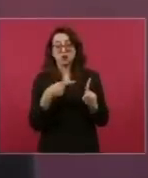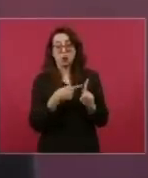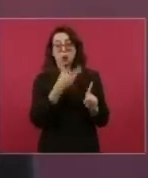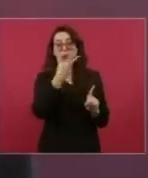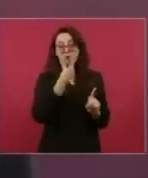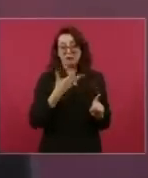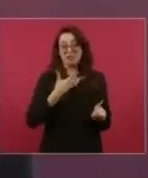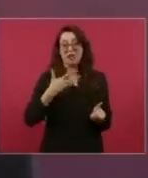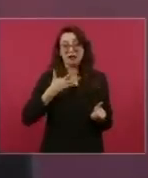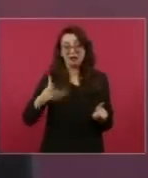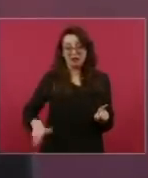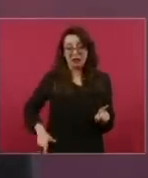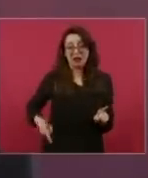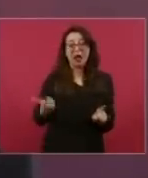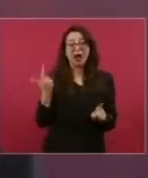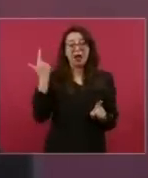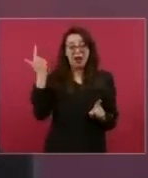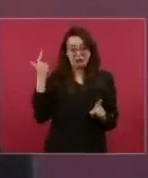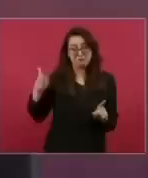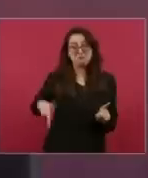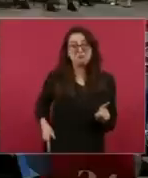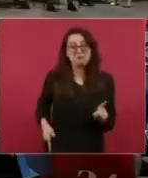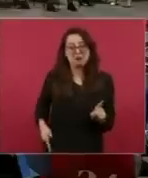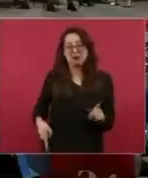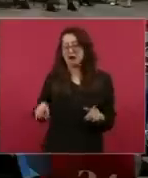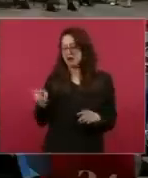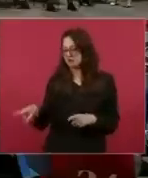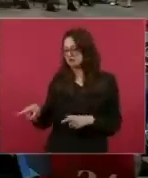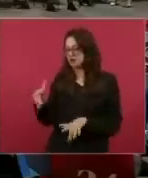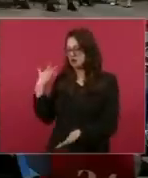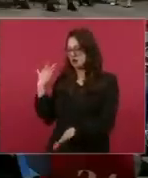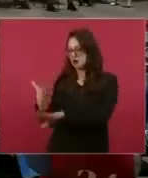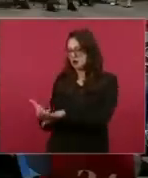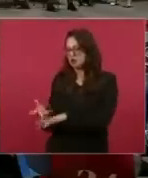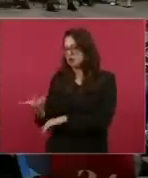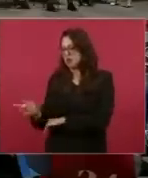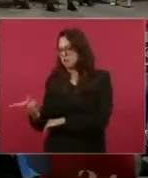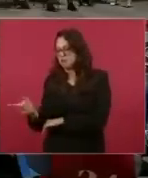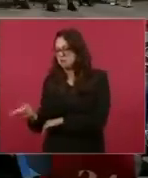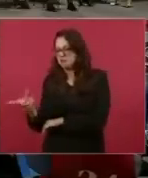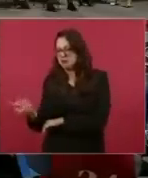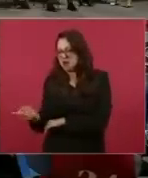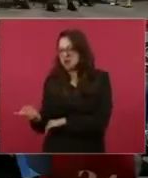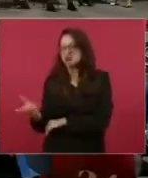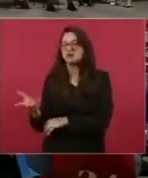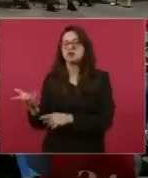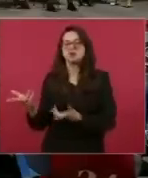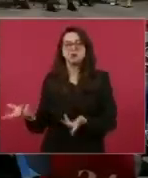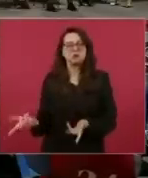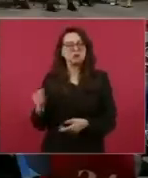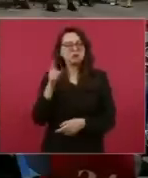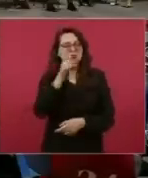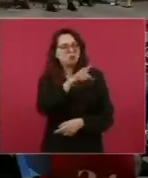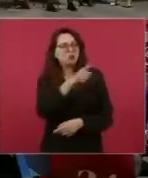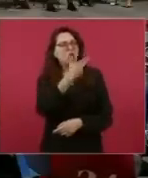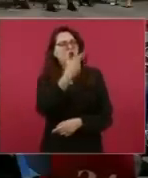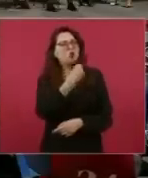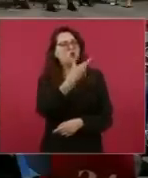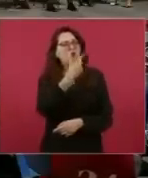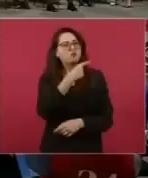armado y antes de la agresión contra el animal, discutió con el dueño de una